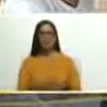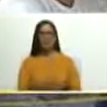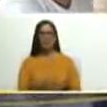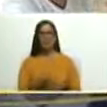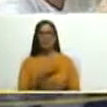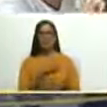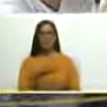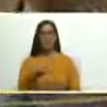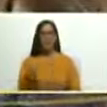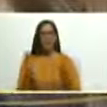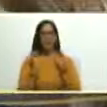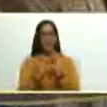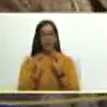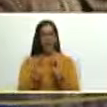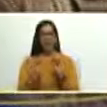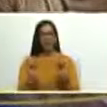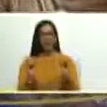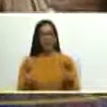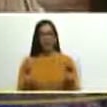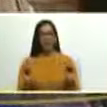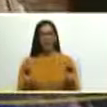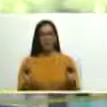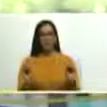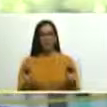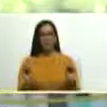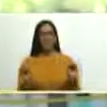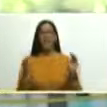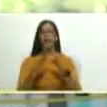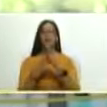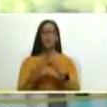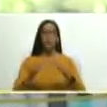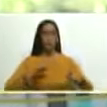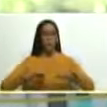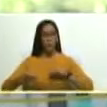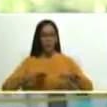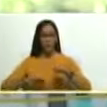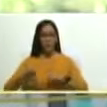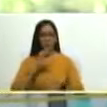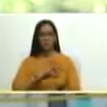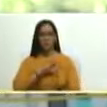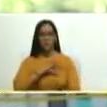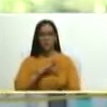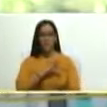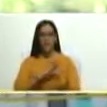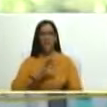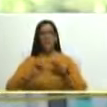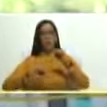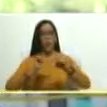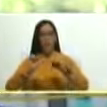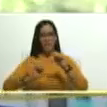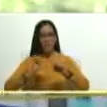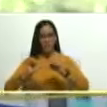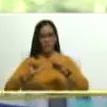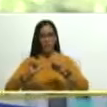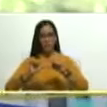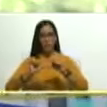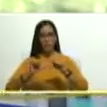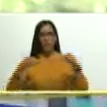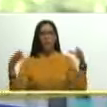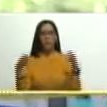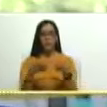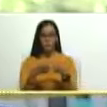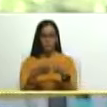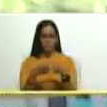Quiero alertar a todos los movimientos sociales, colectivos, columnas,